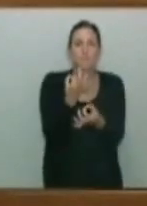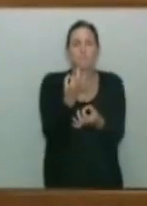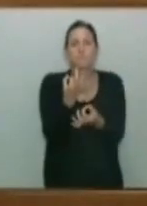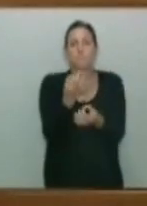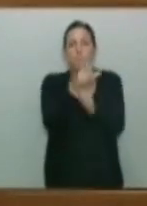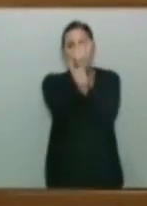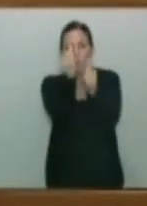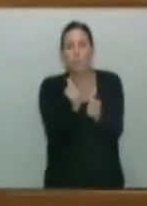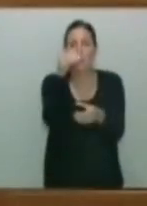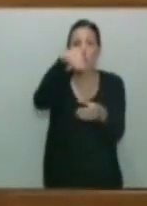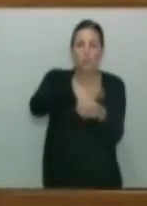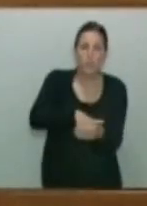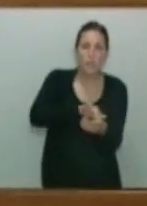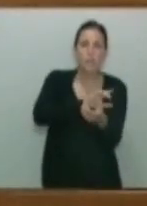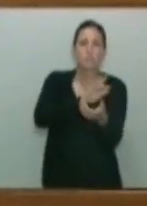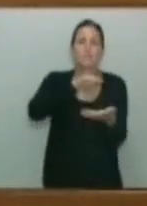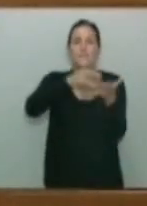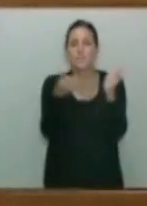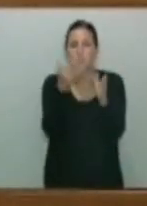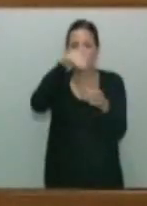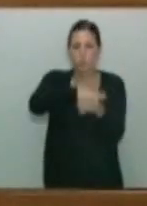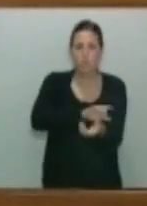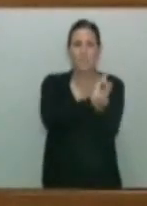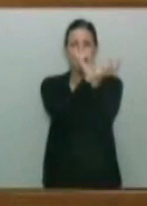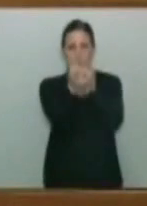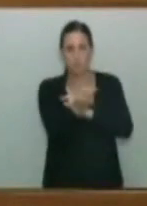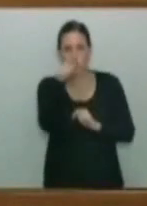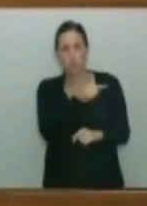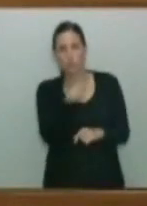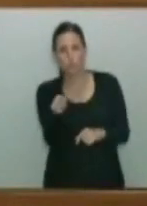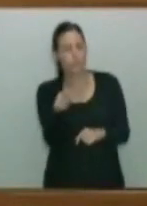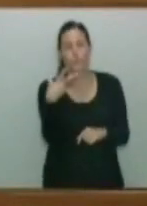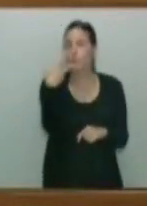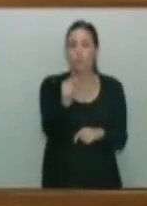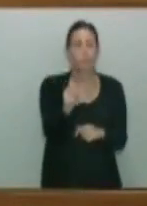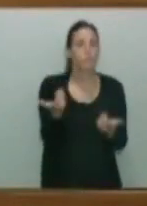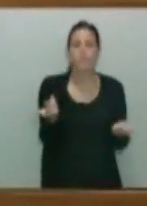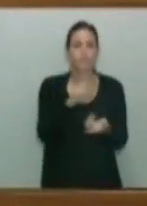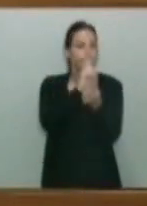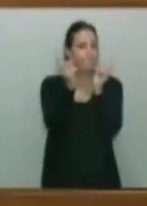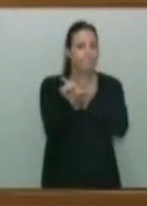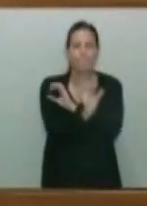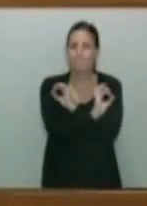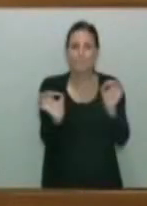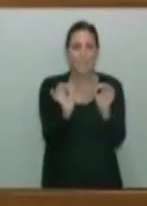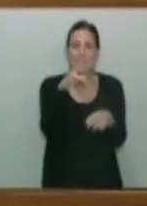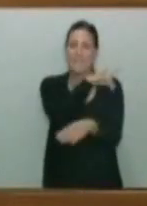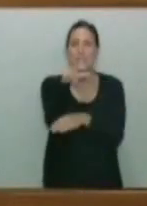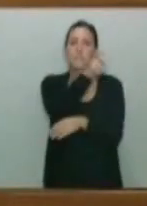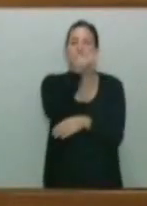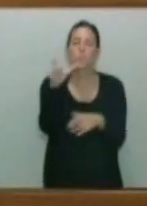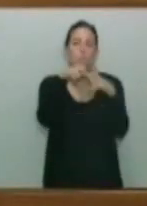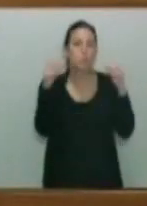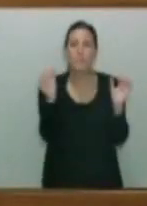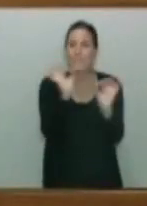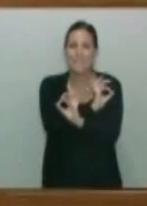¿nuestro modelo electoral, nuestro sistema electoral? No lo estamos cambiando. No engañemos a los ciudadanos. Esto